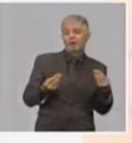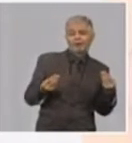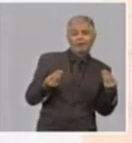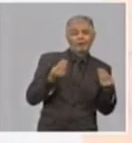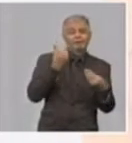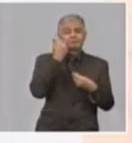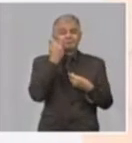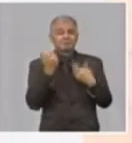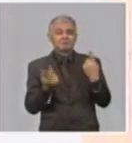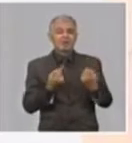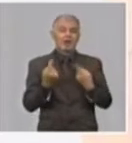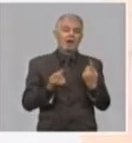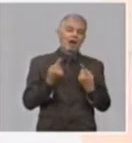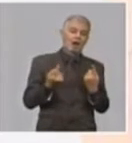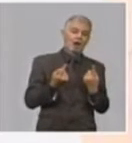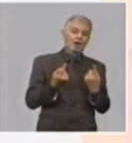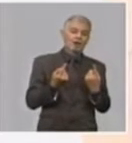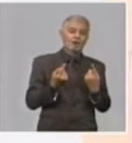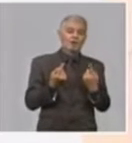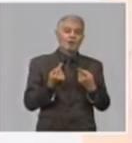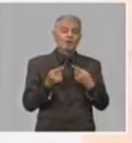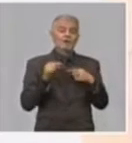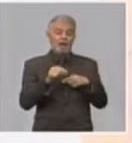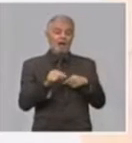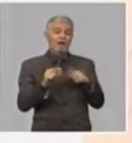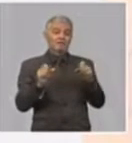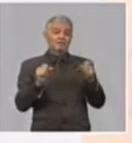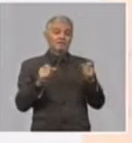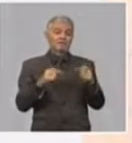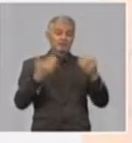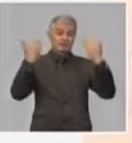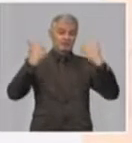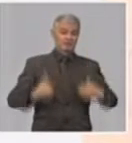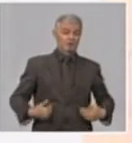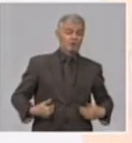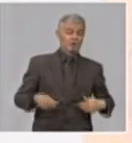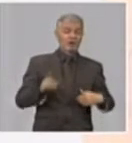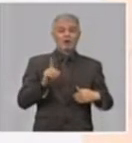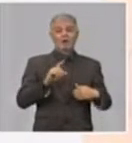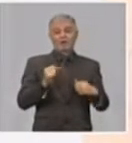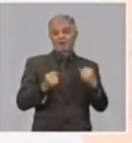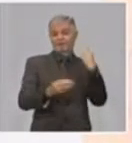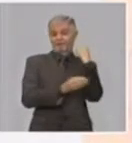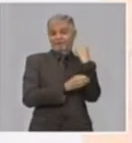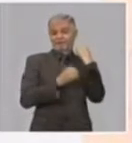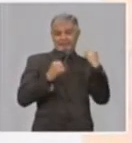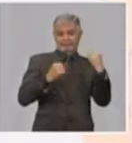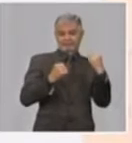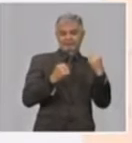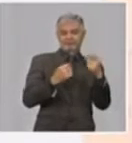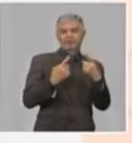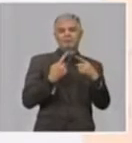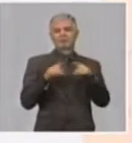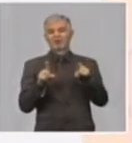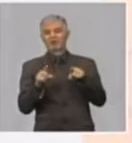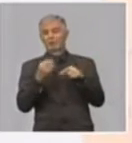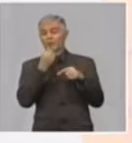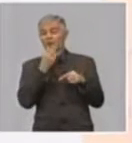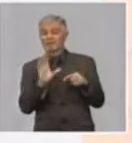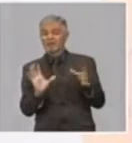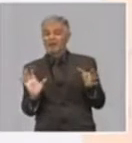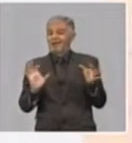hablando de que ahí en esa batalla el sistema inmune del huésped no salió tan mal, pero esto puede transitar a grave,